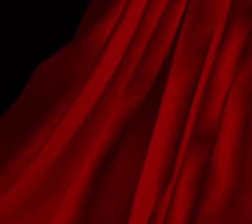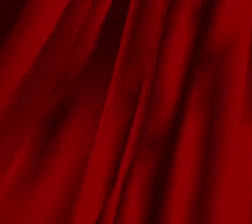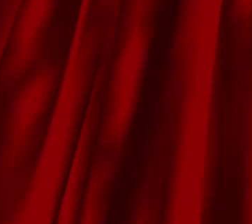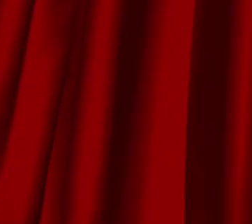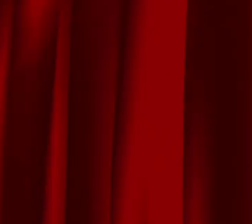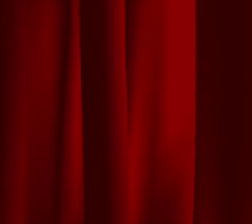Gracias.